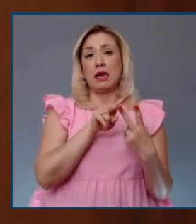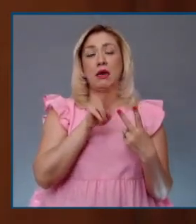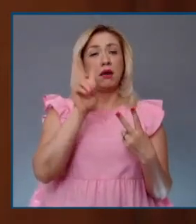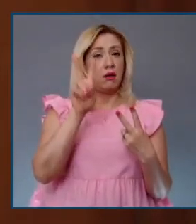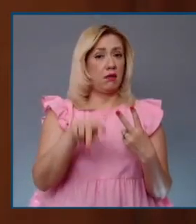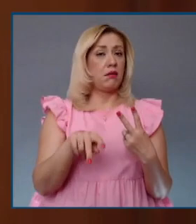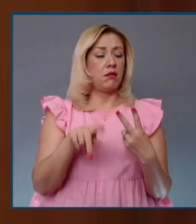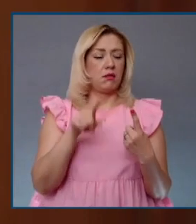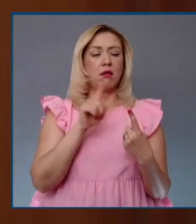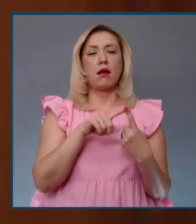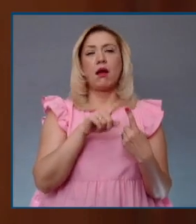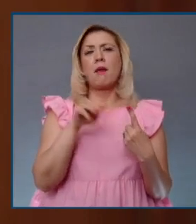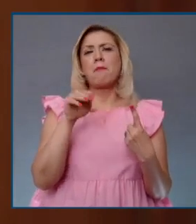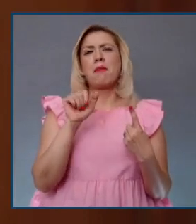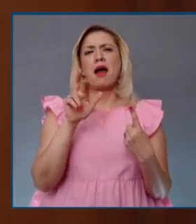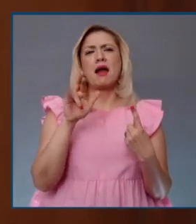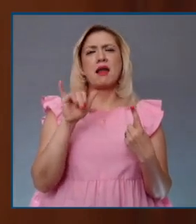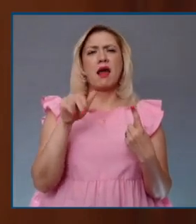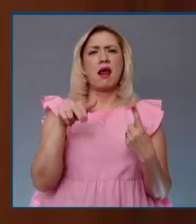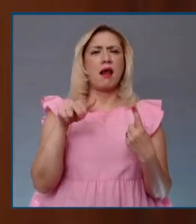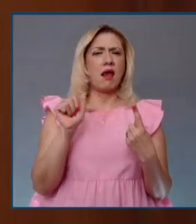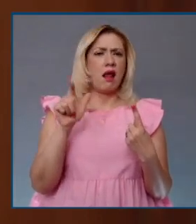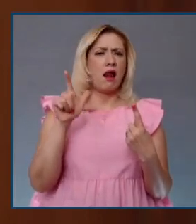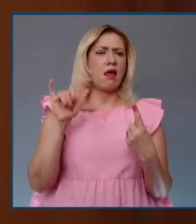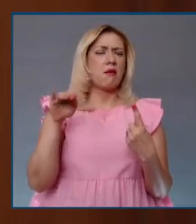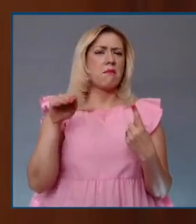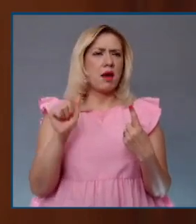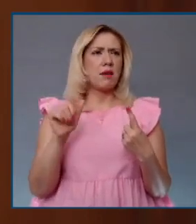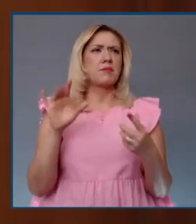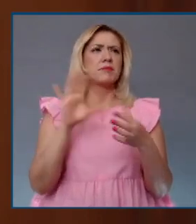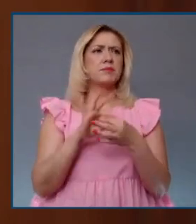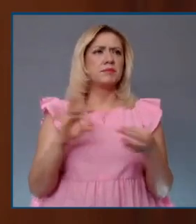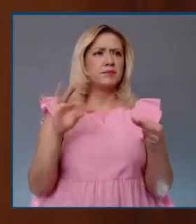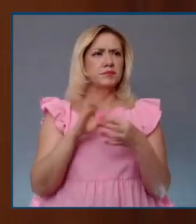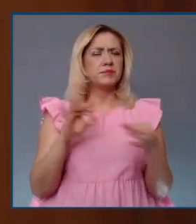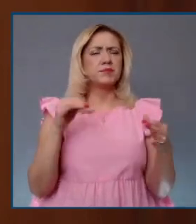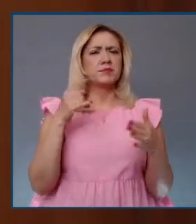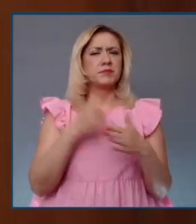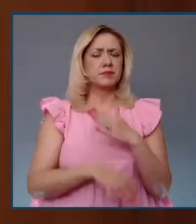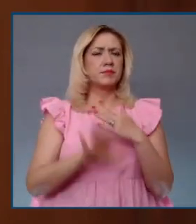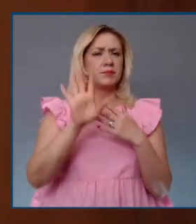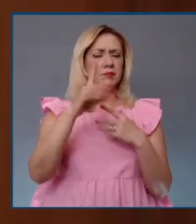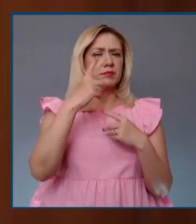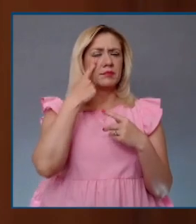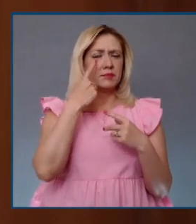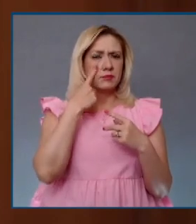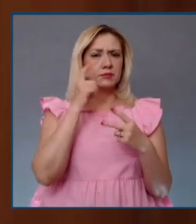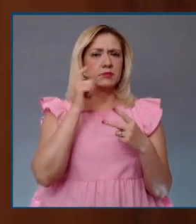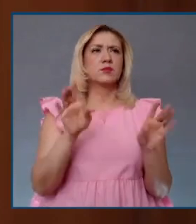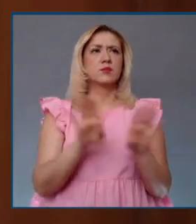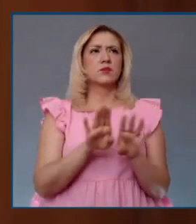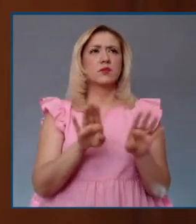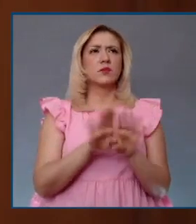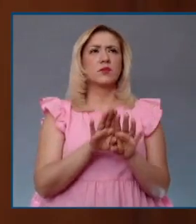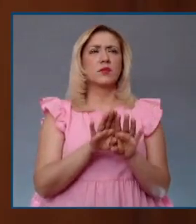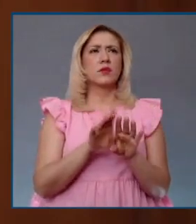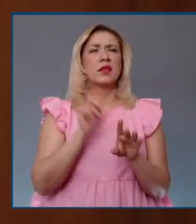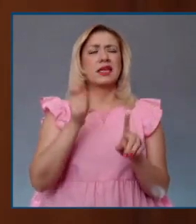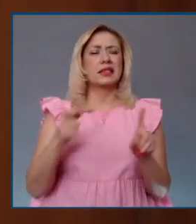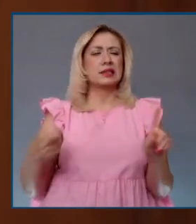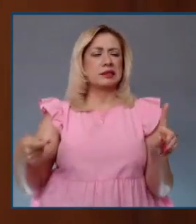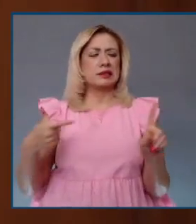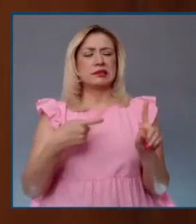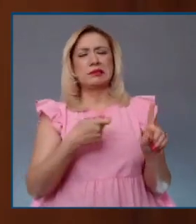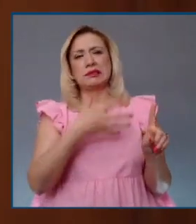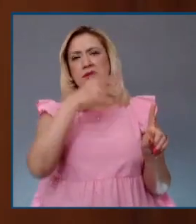vincularlos, después si quieren platicamos más extensamente, voy a escogerlos como una expresión más de los estereotipos, porque en el